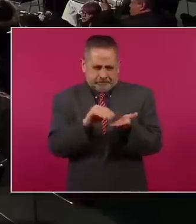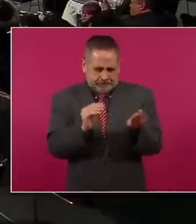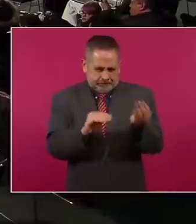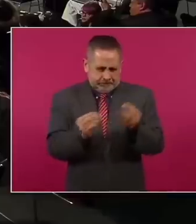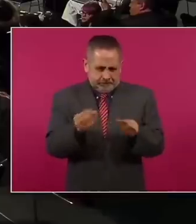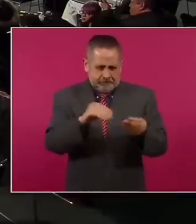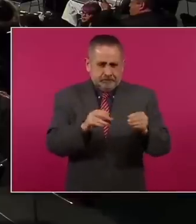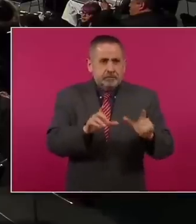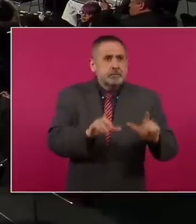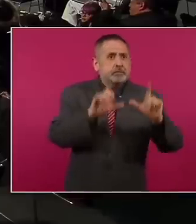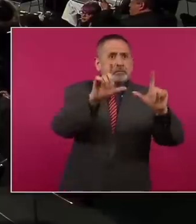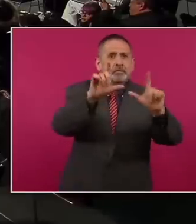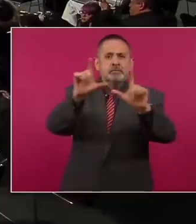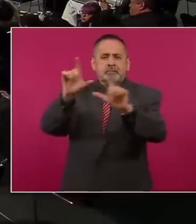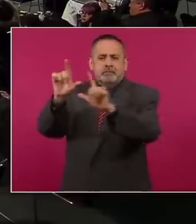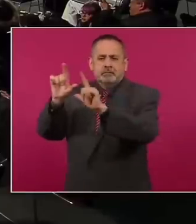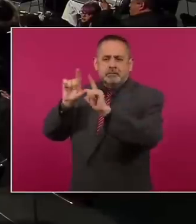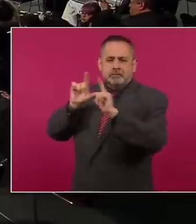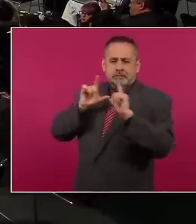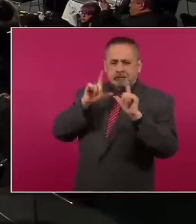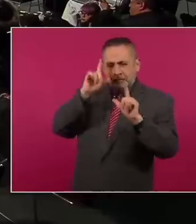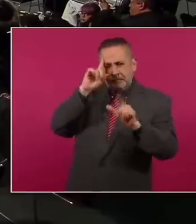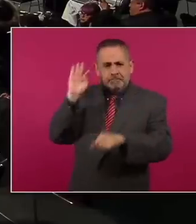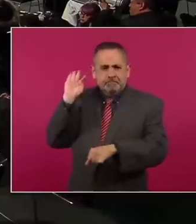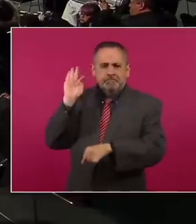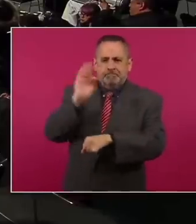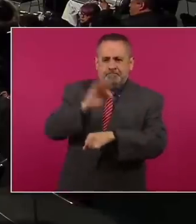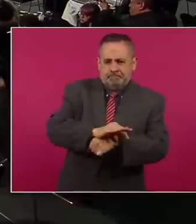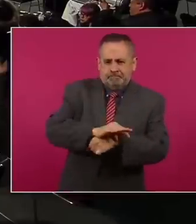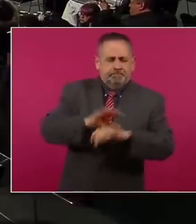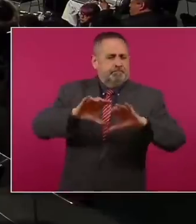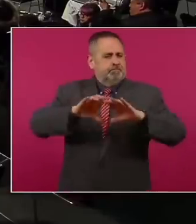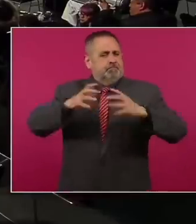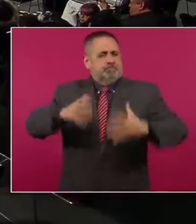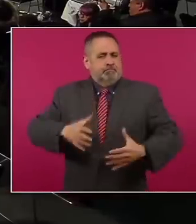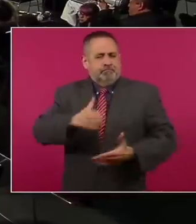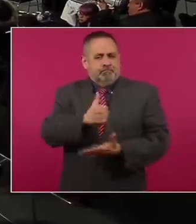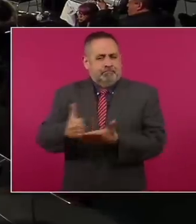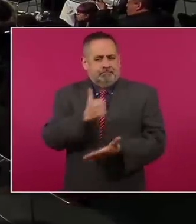al conjunto catedralicio de nuestra ciudad.